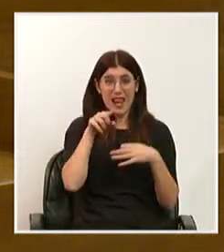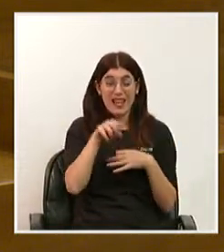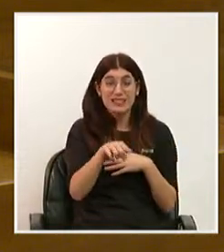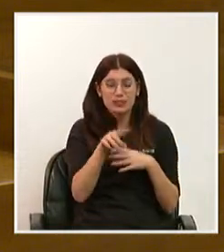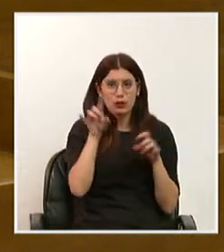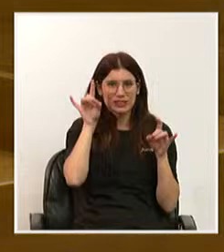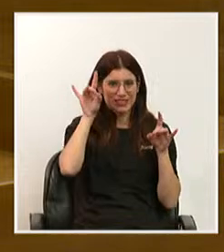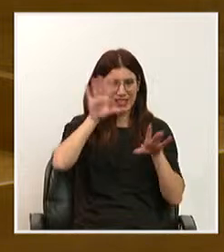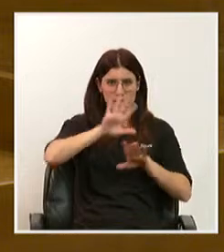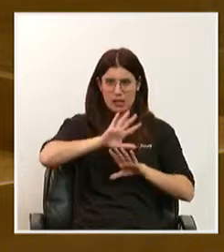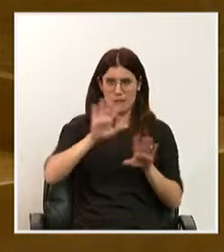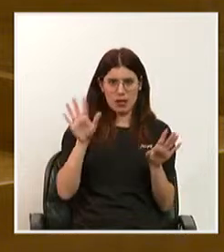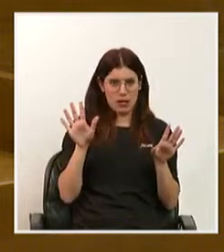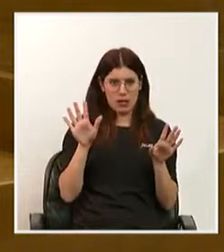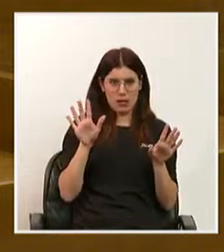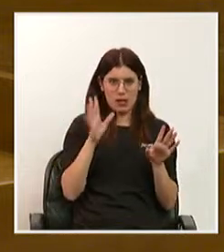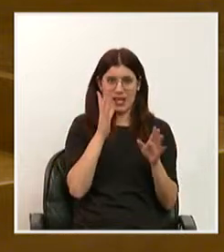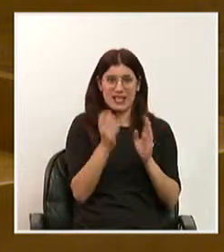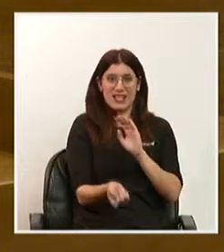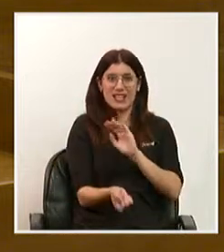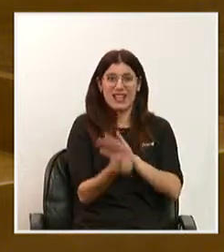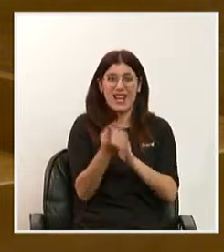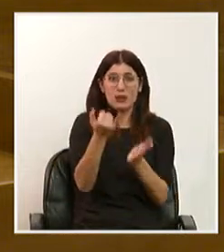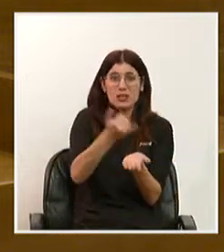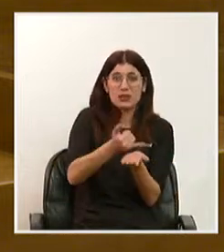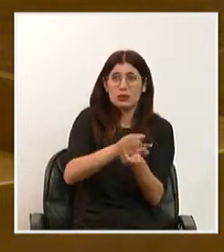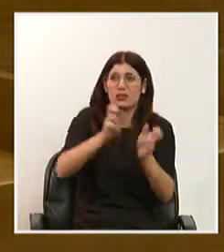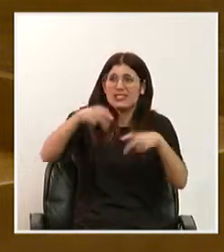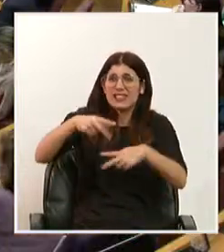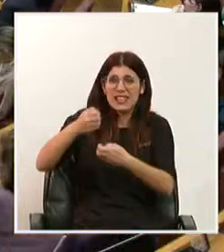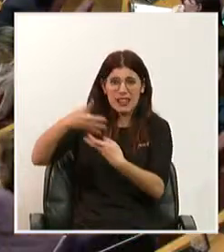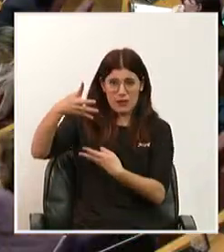increíble crear un institut